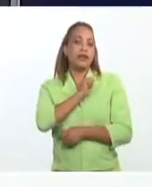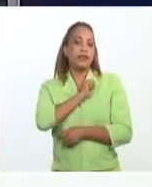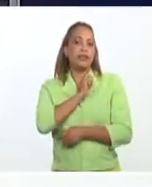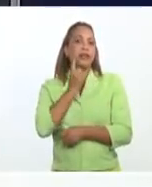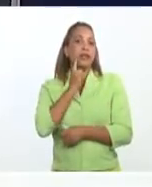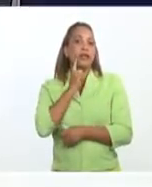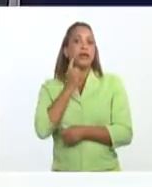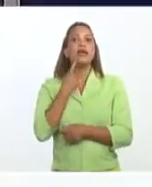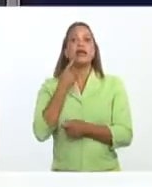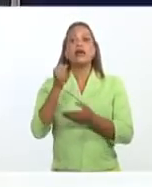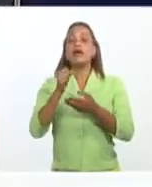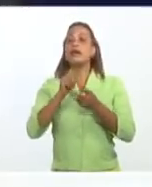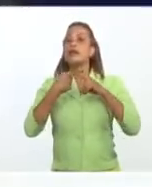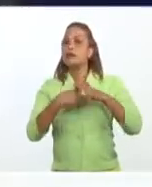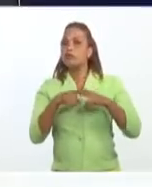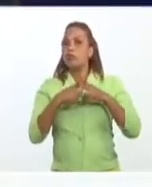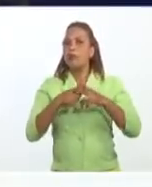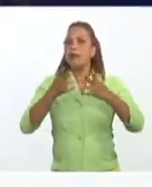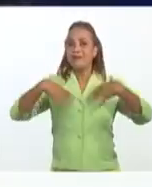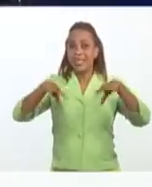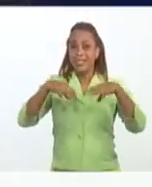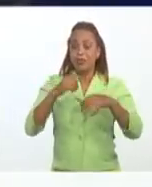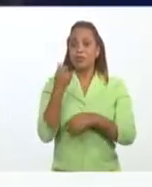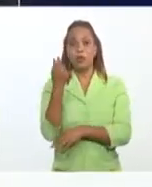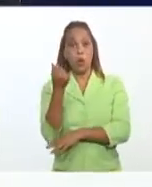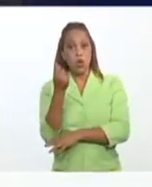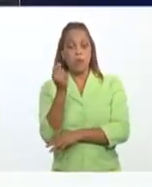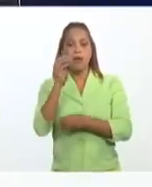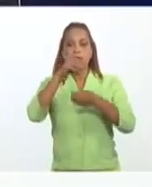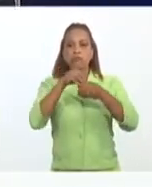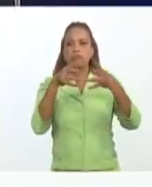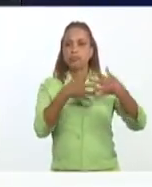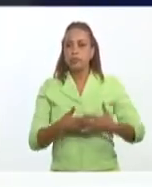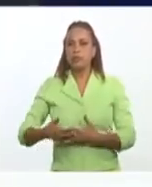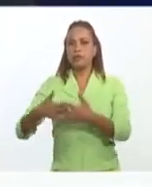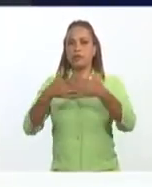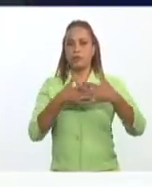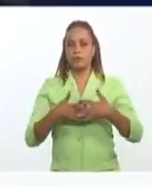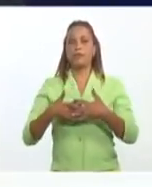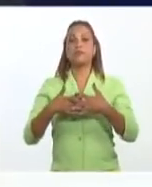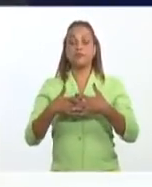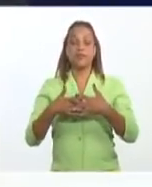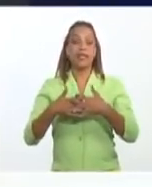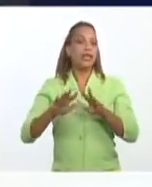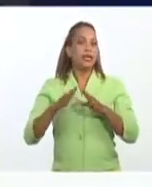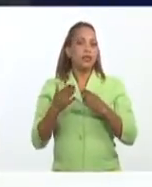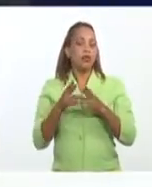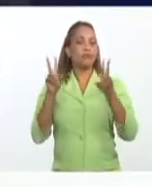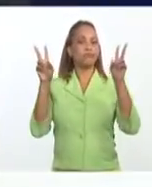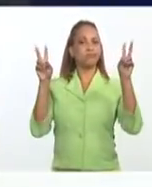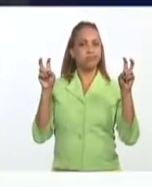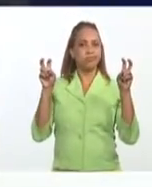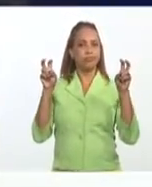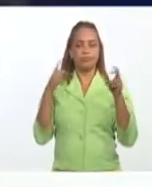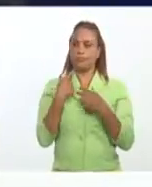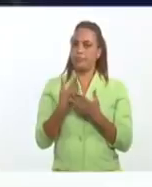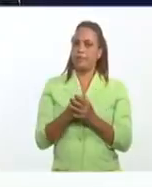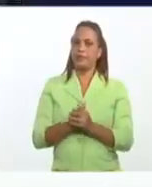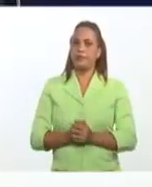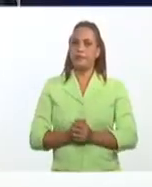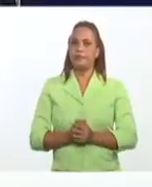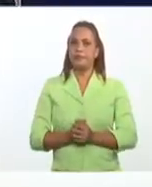la crisis y enderezar la economía y solucionar los problemas estructurales. Y todo esto, entre comillas, y no por gusto. Es